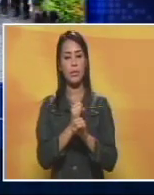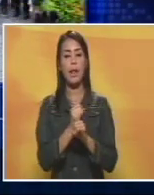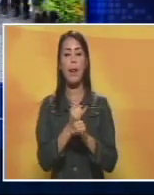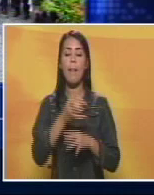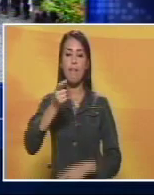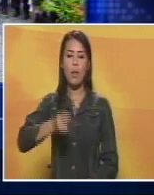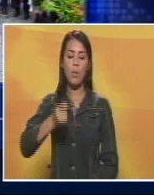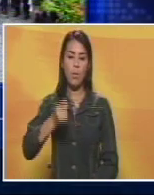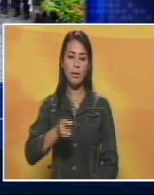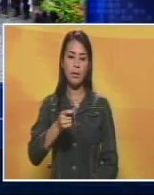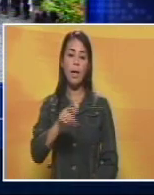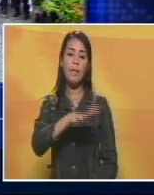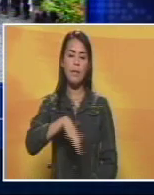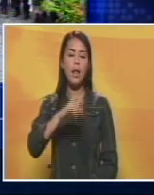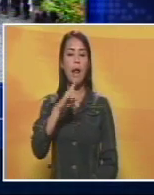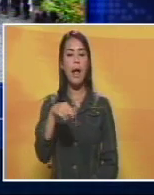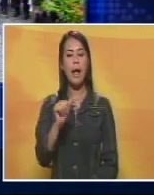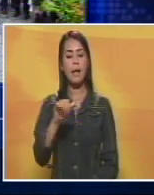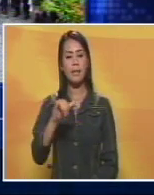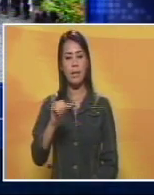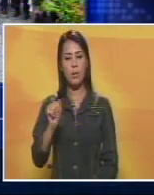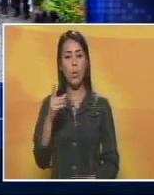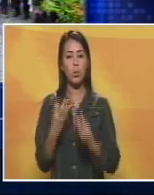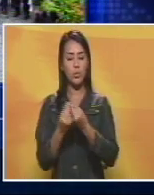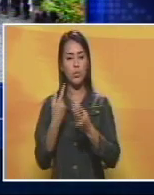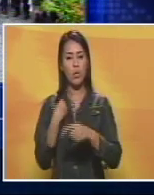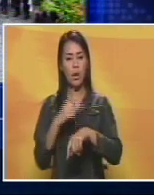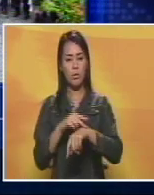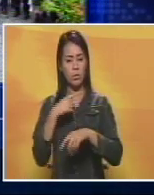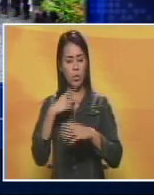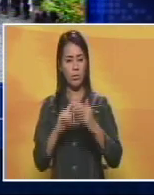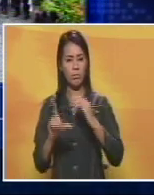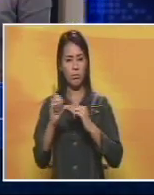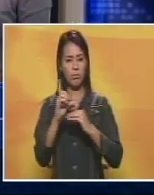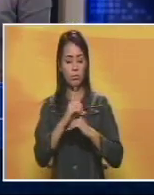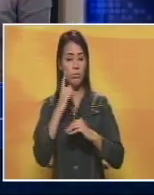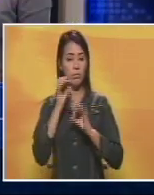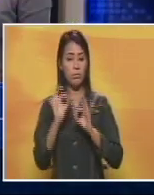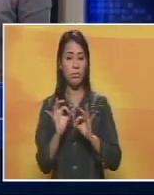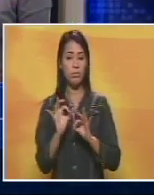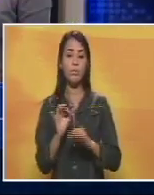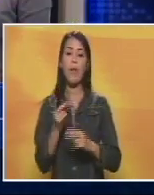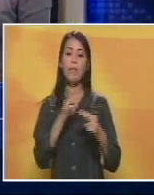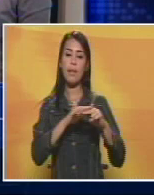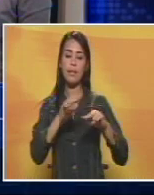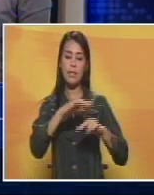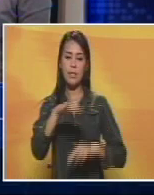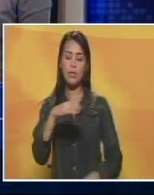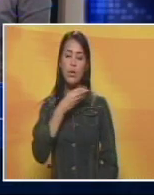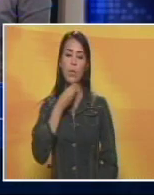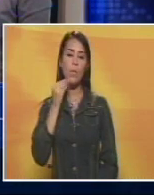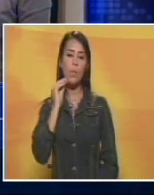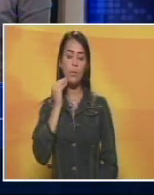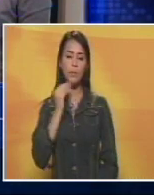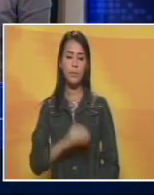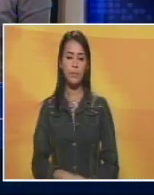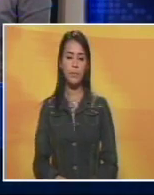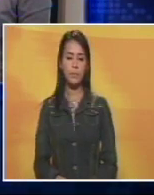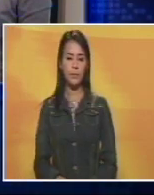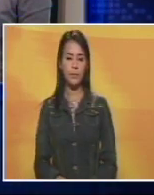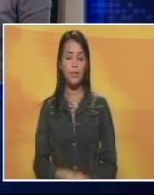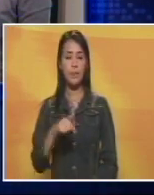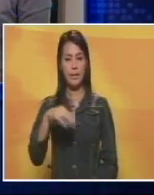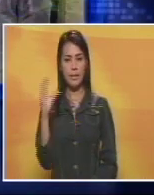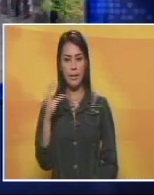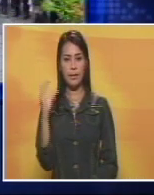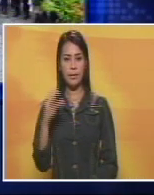de la Conferencia de La Haya, junto con la doctora Rosa Reyes Rebolledo, jueza superior de niños, niñas y adolescentes del área metropolitana